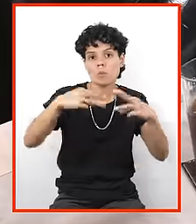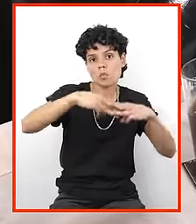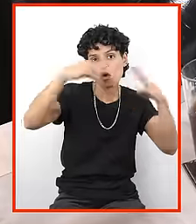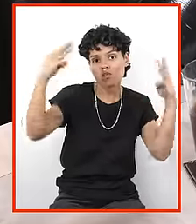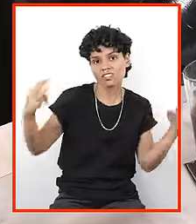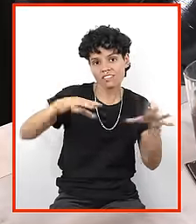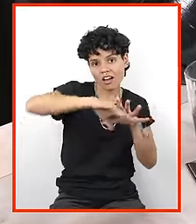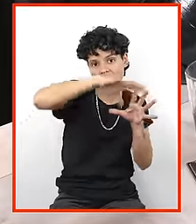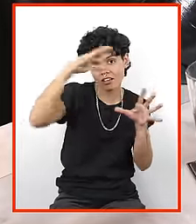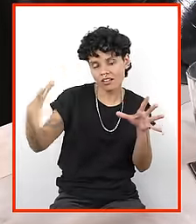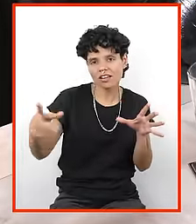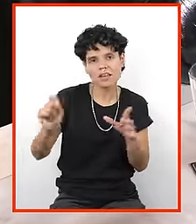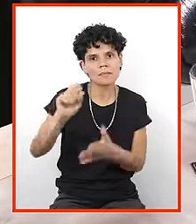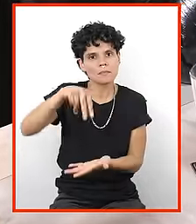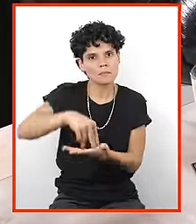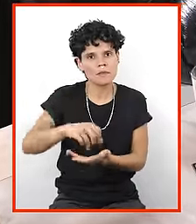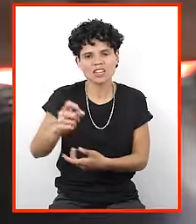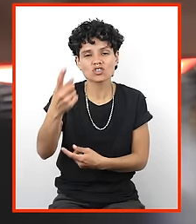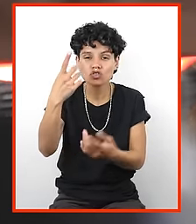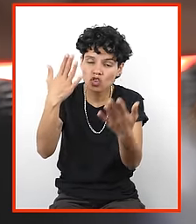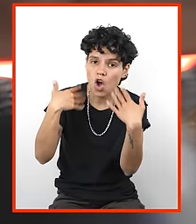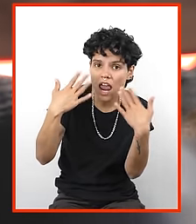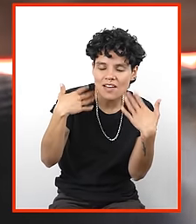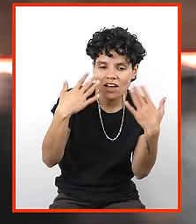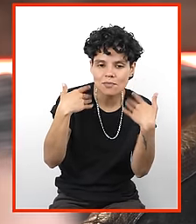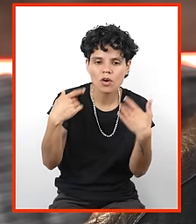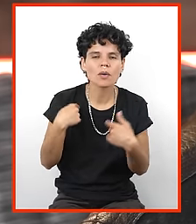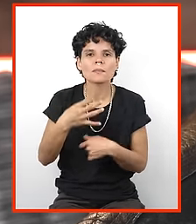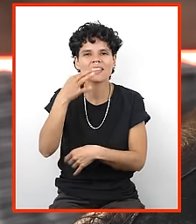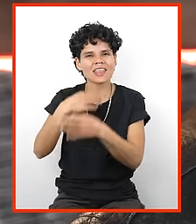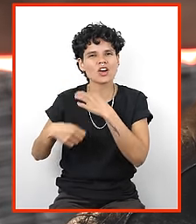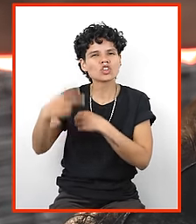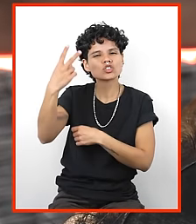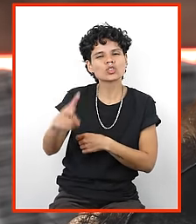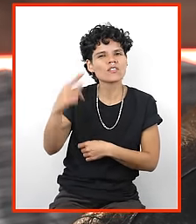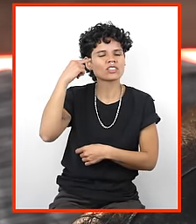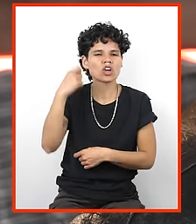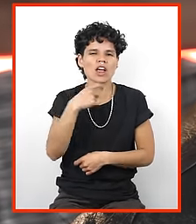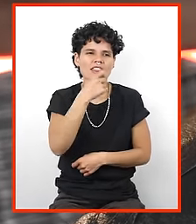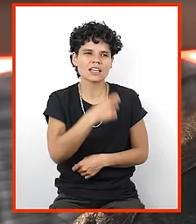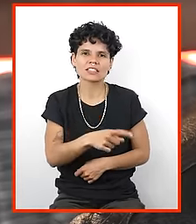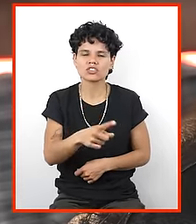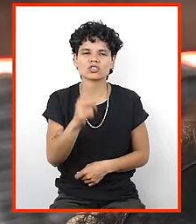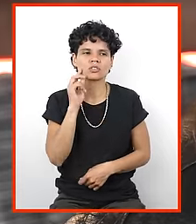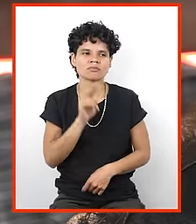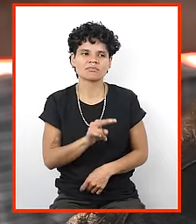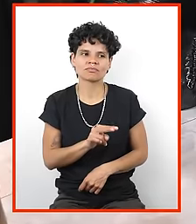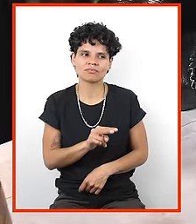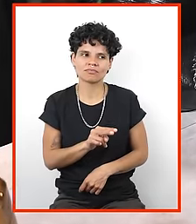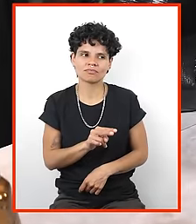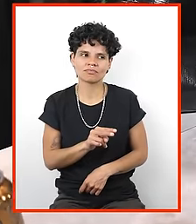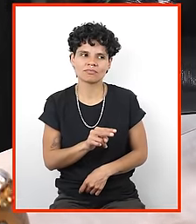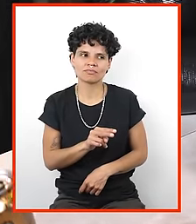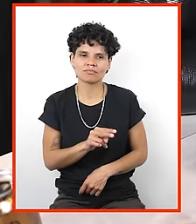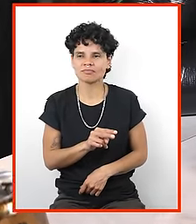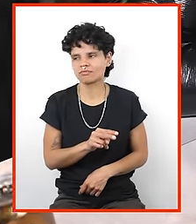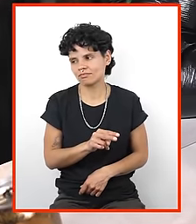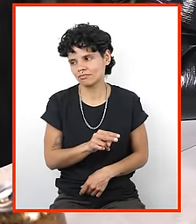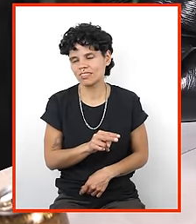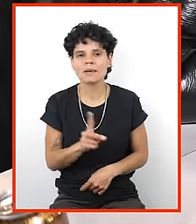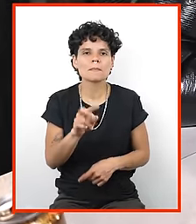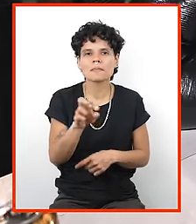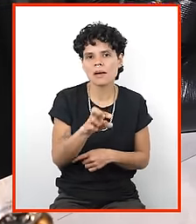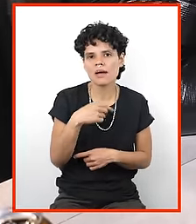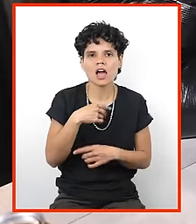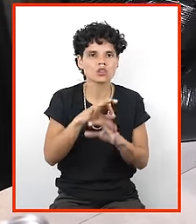Arena, llorábamos juntos porque me decía, me contó su versión. Me dijo, weón, yo te escuché diciendo esto. Y él, yo no sentí